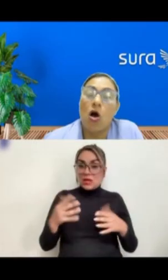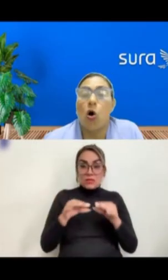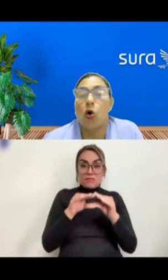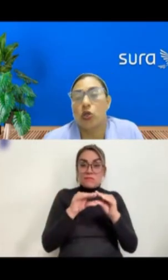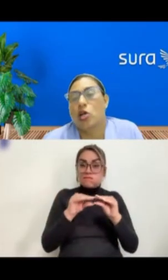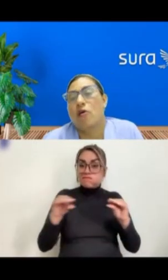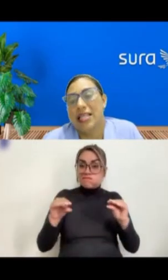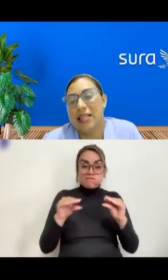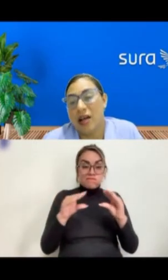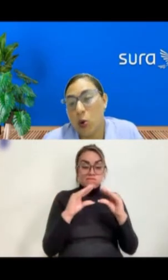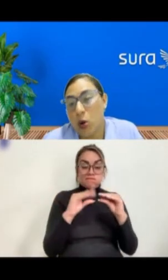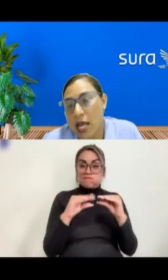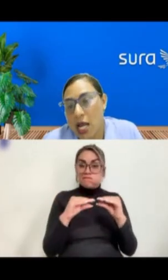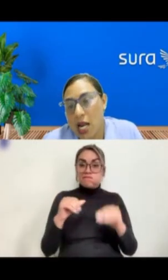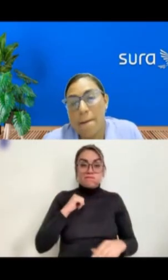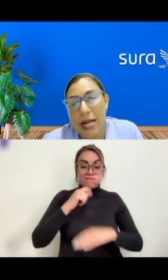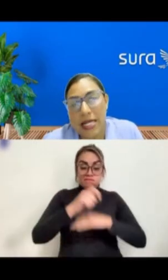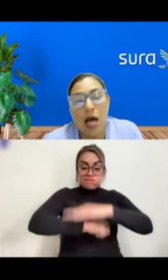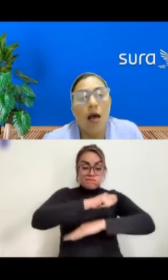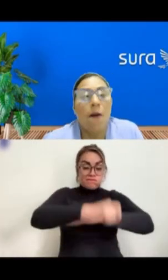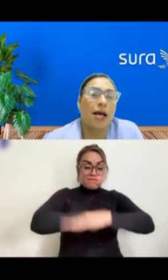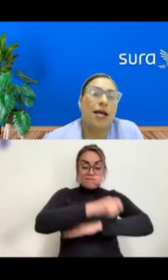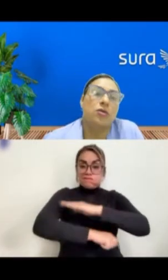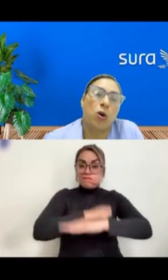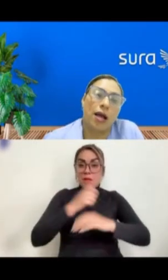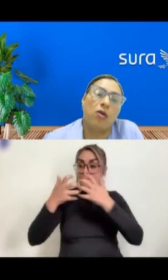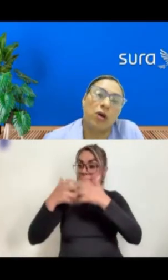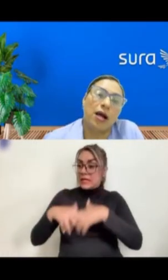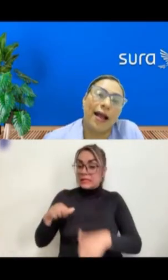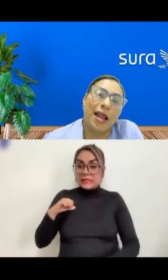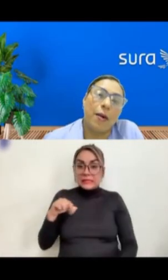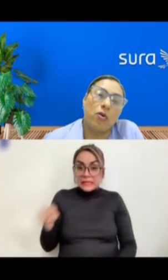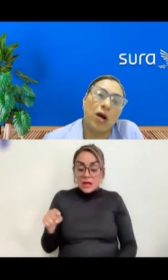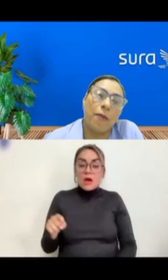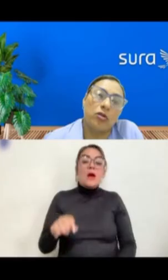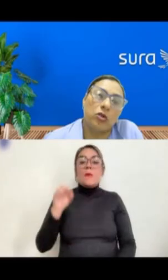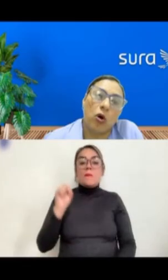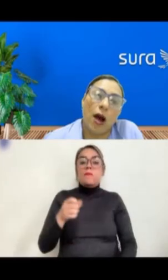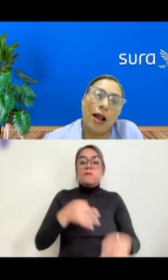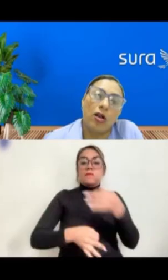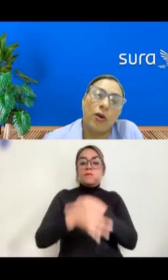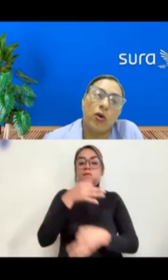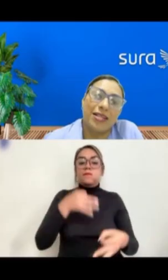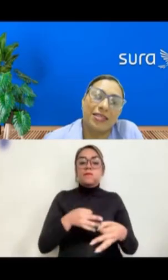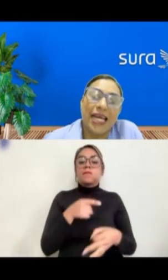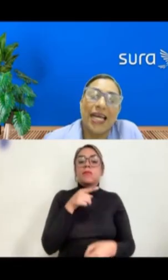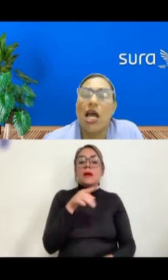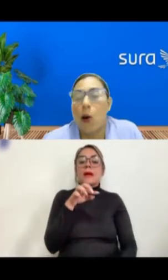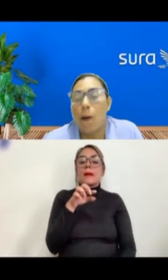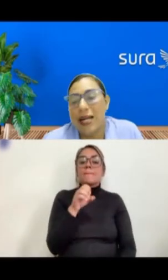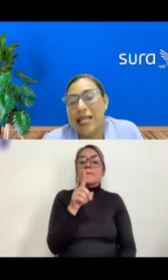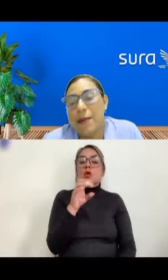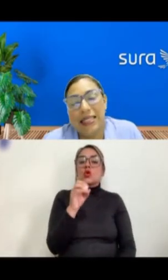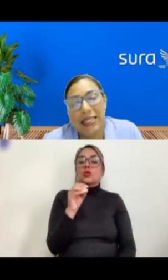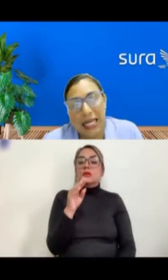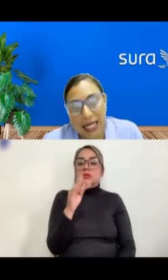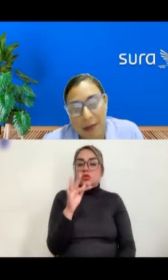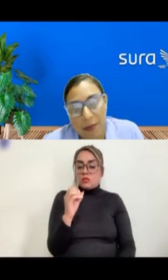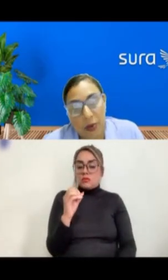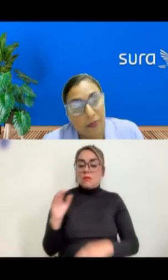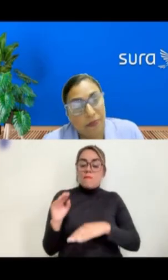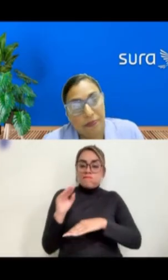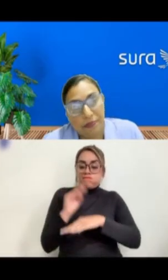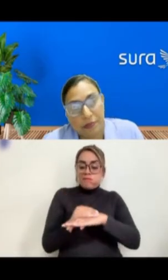tengo gasas o no tengo ventas triangulares en la empresa, ¿verdad? Aquí llamamos un apósito, algo pero que esté